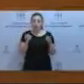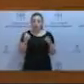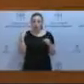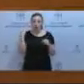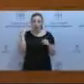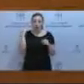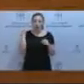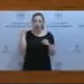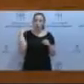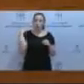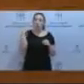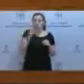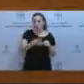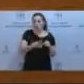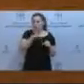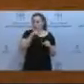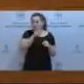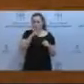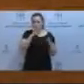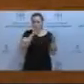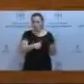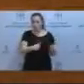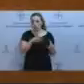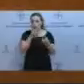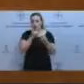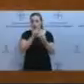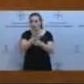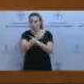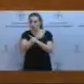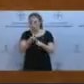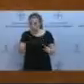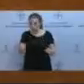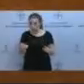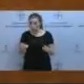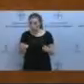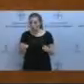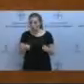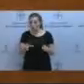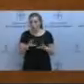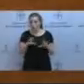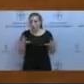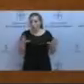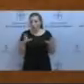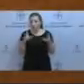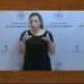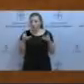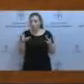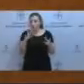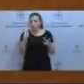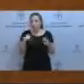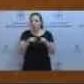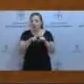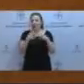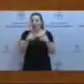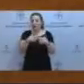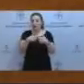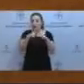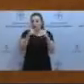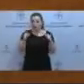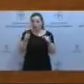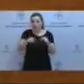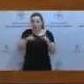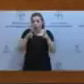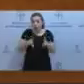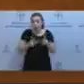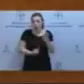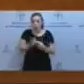años, que usted tampoco ha nombrado, pero claro, cada uno, llevamos un descalabro tremendo los últimos años en estos dos, que llevaron a la industria asturiana de la hotelería a algunas al